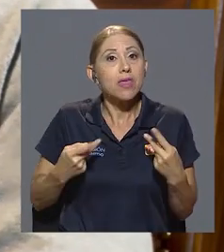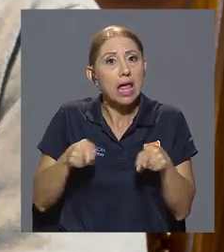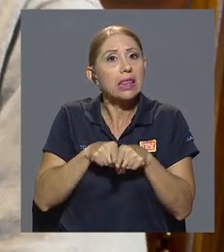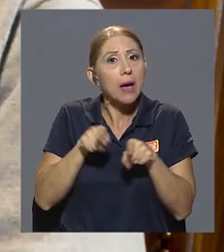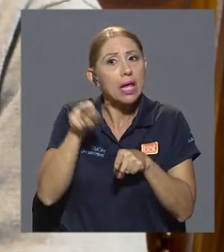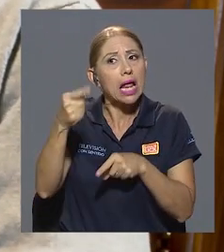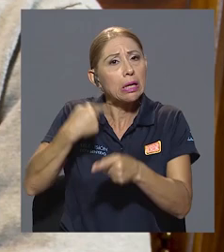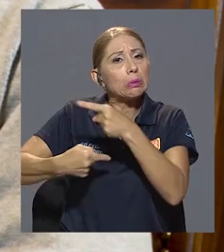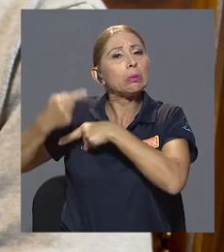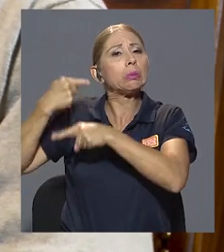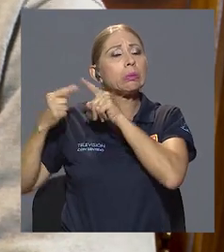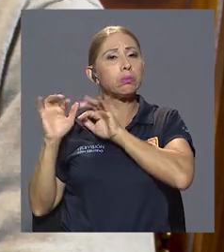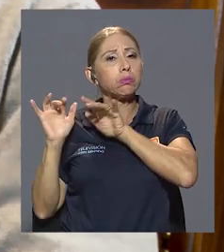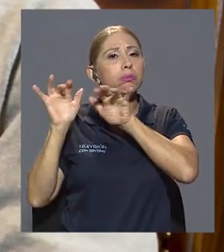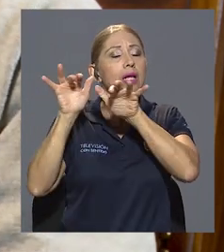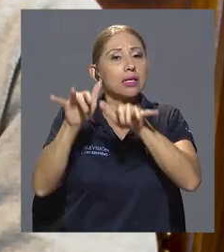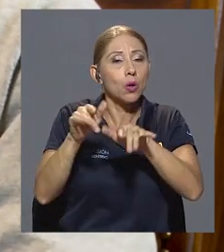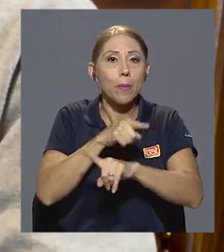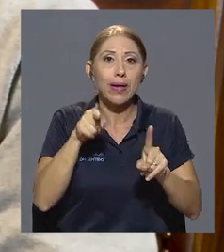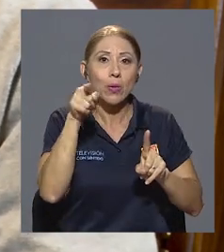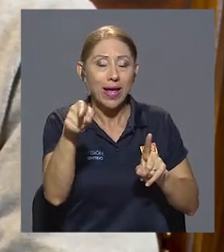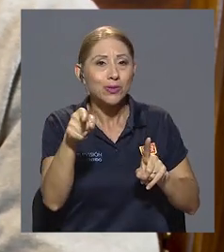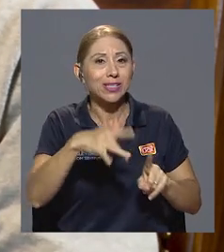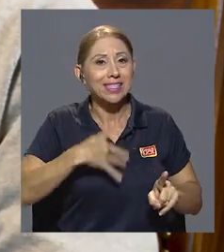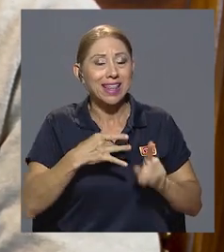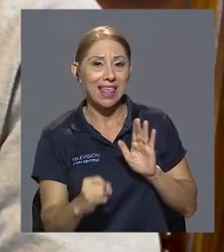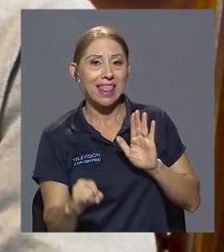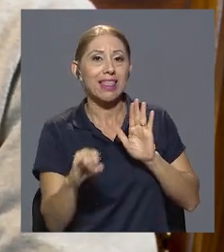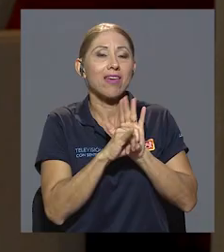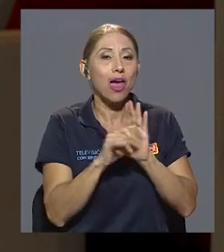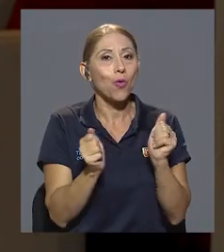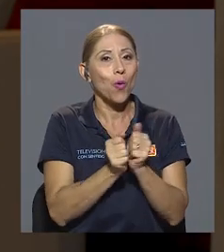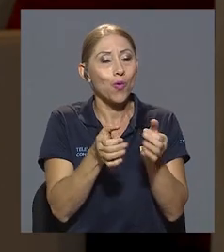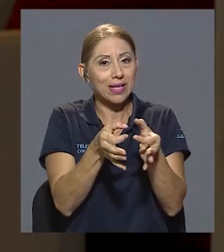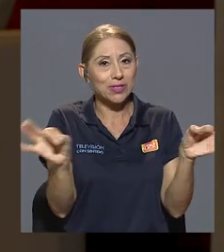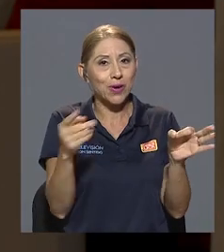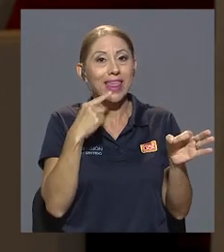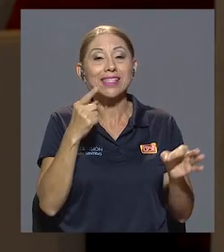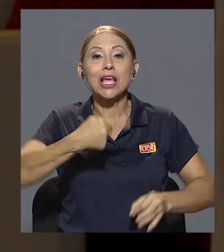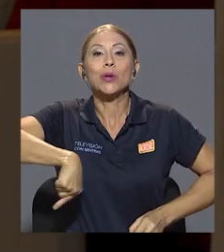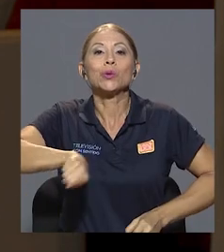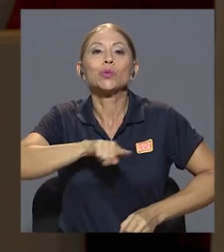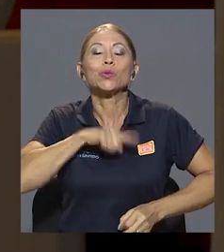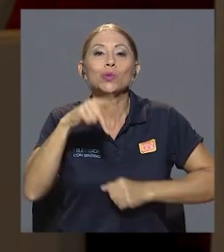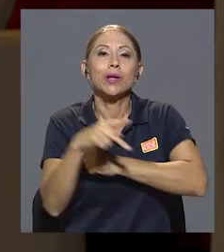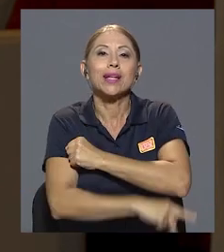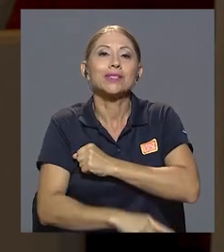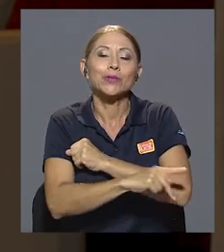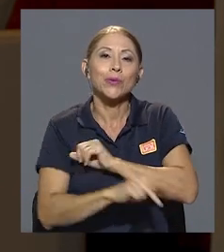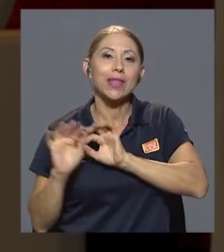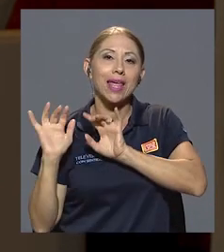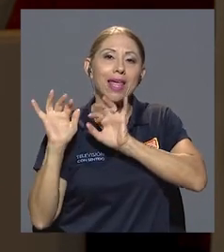migración se ve identificado con la expresión somos una nación de inmigrantes claro los